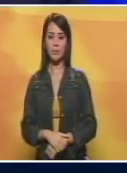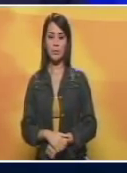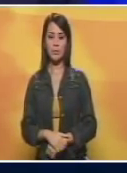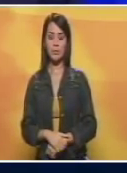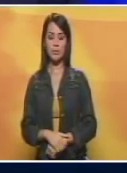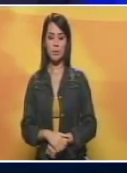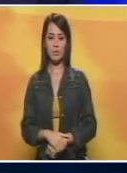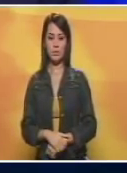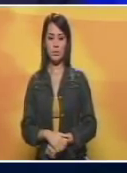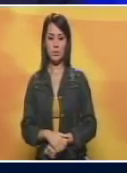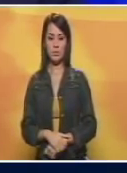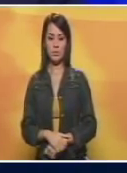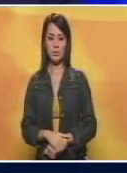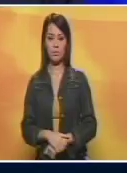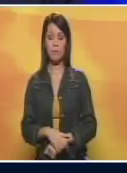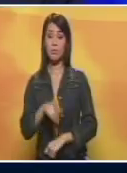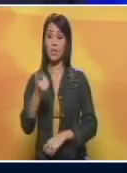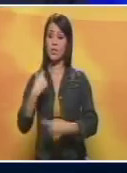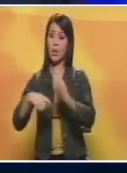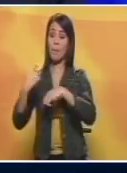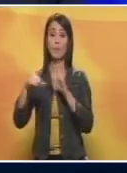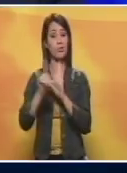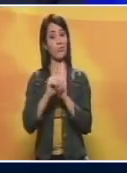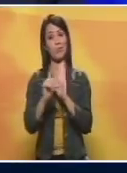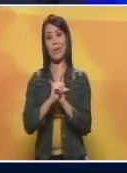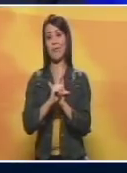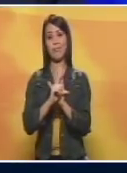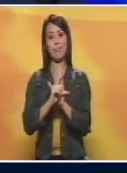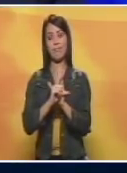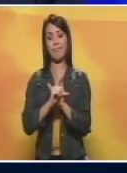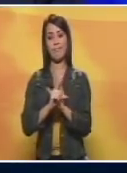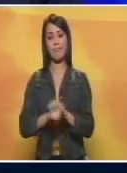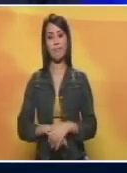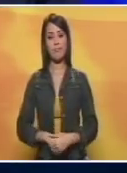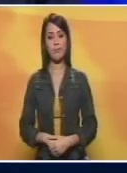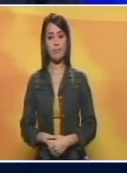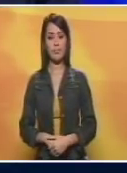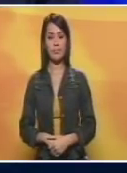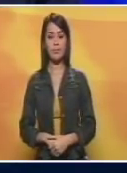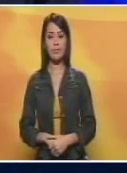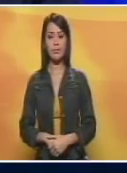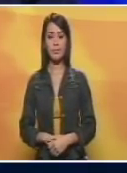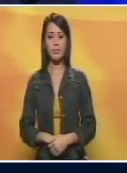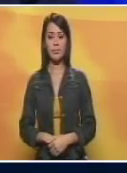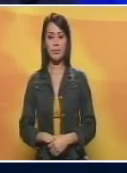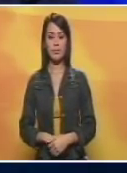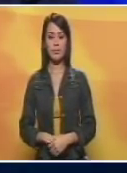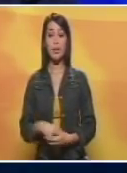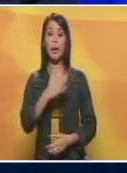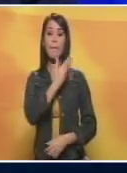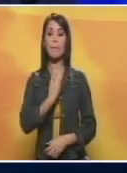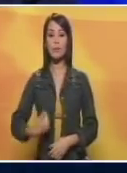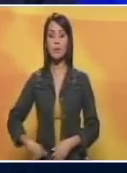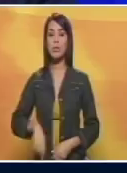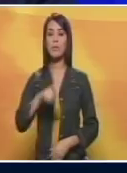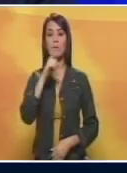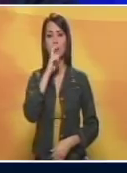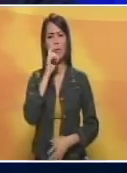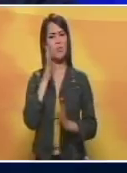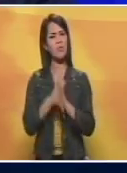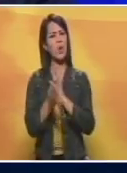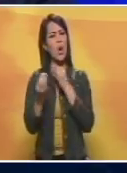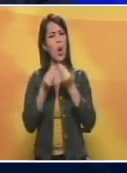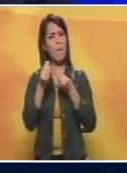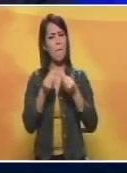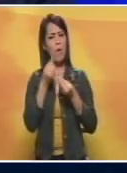ese ese comercio ilegal había ahí hay que el presidente nicolás maduro está buscando la forma de